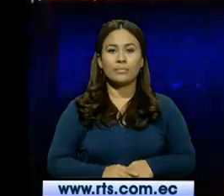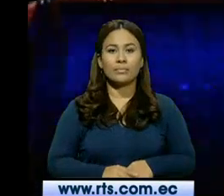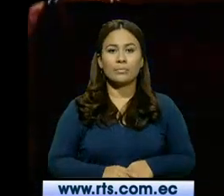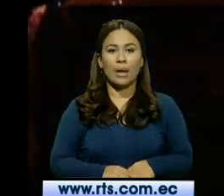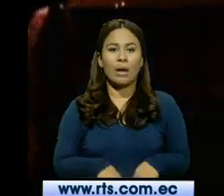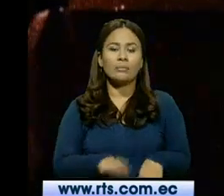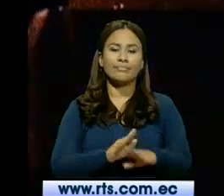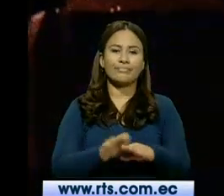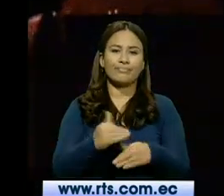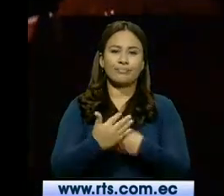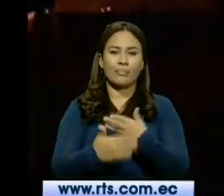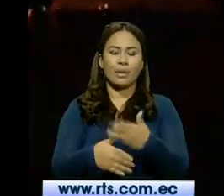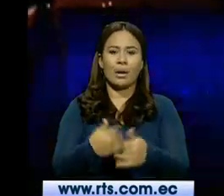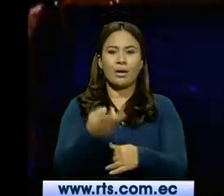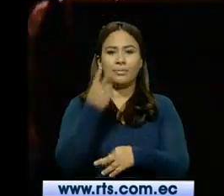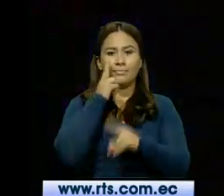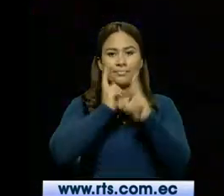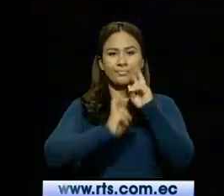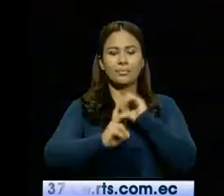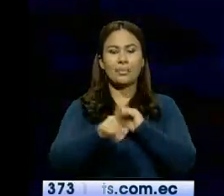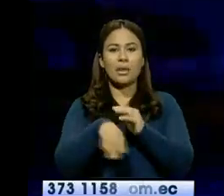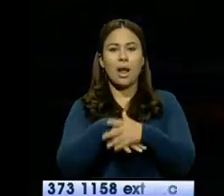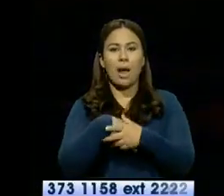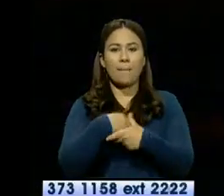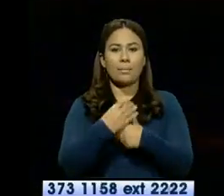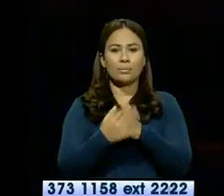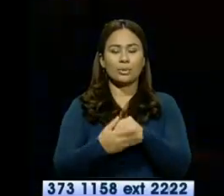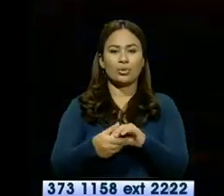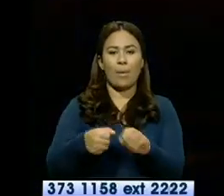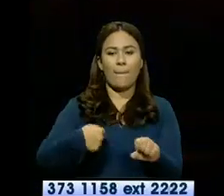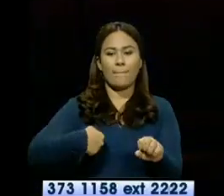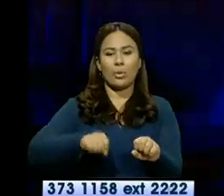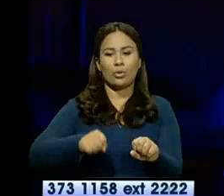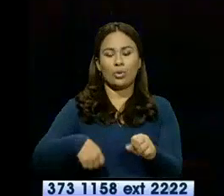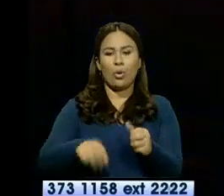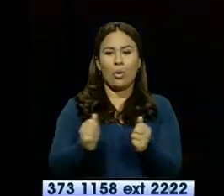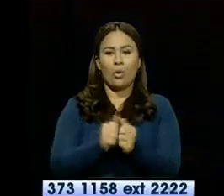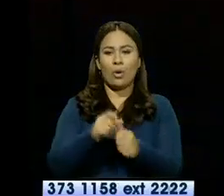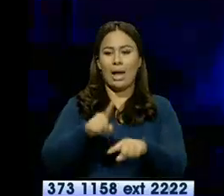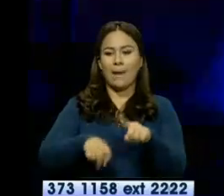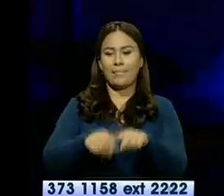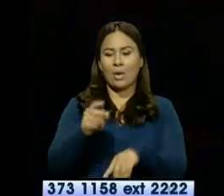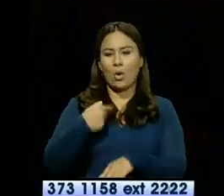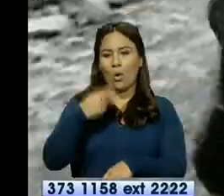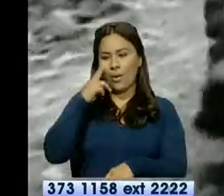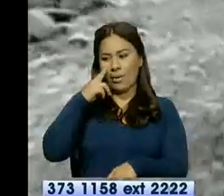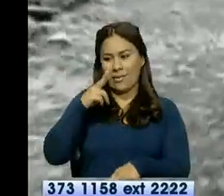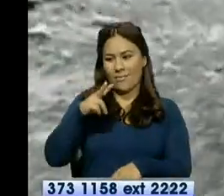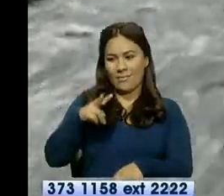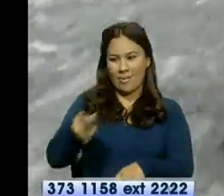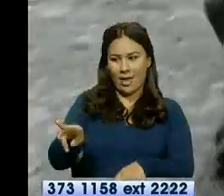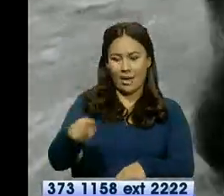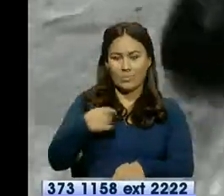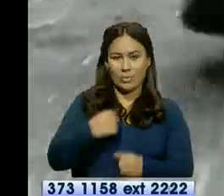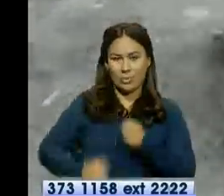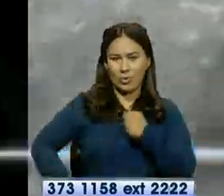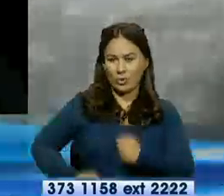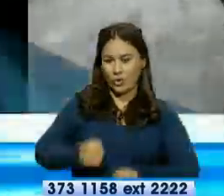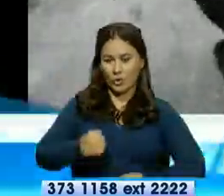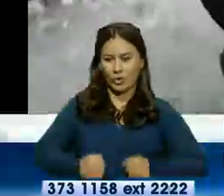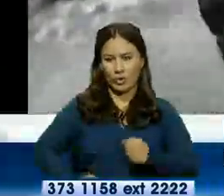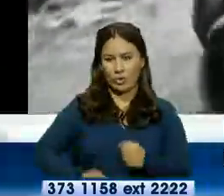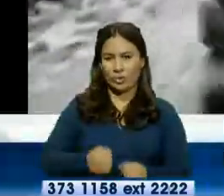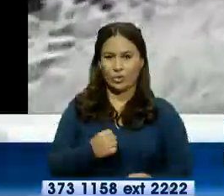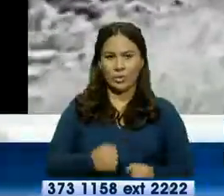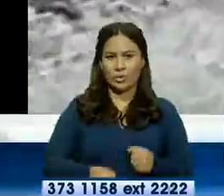días contados y aprovechó que iba en una motocicleta con un amigo y que luego lo vio y corrió inmediatamente por uno de esos